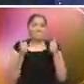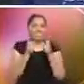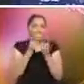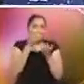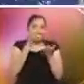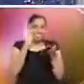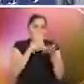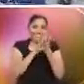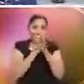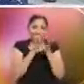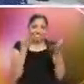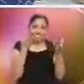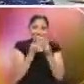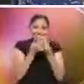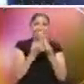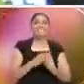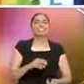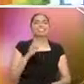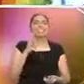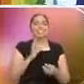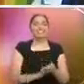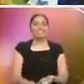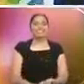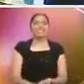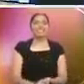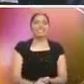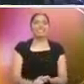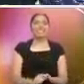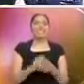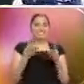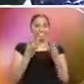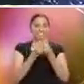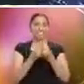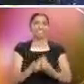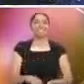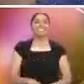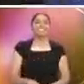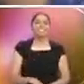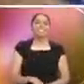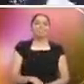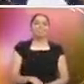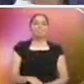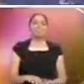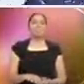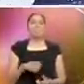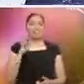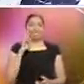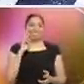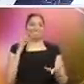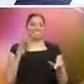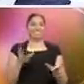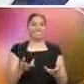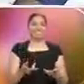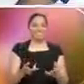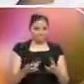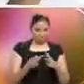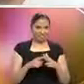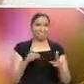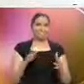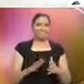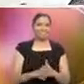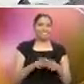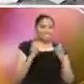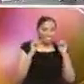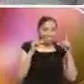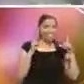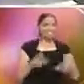Sí. Ando muy comediante. No, sí estuvo bueno. Para viernes estuvo bueno. Te lo vamos a Ya perdonar. despierte, che. Oye, no, está bien.